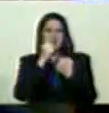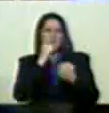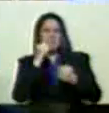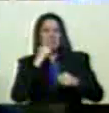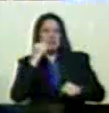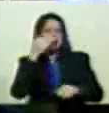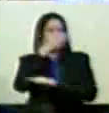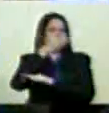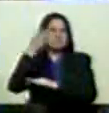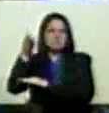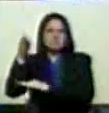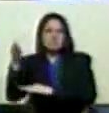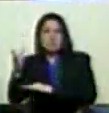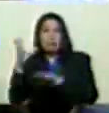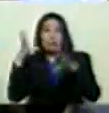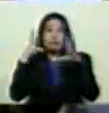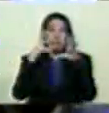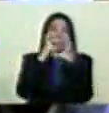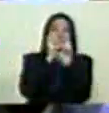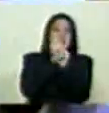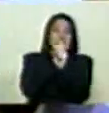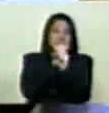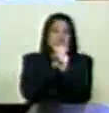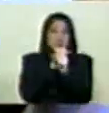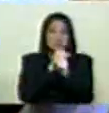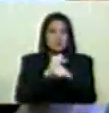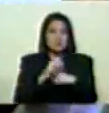a pedir asfixia?